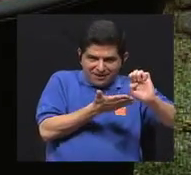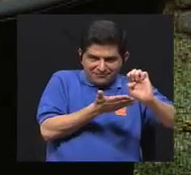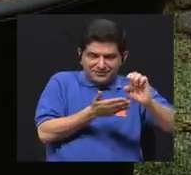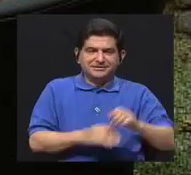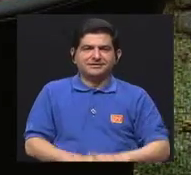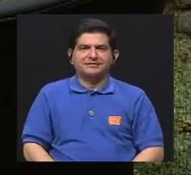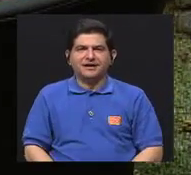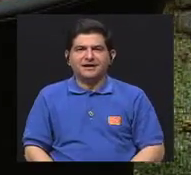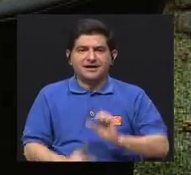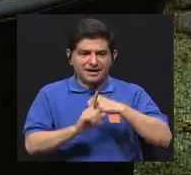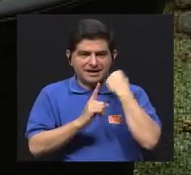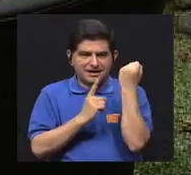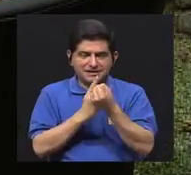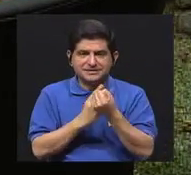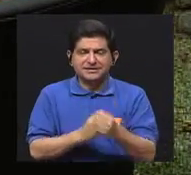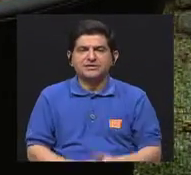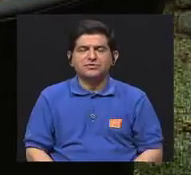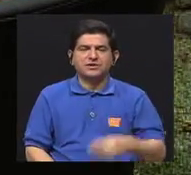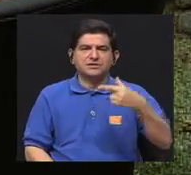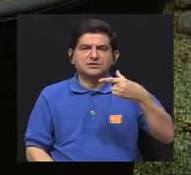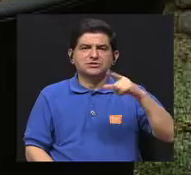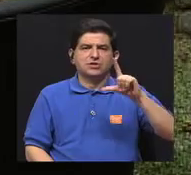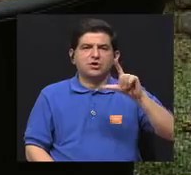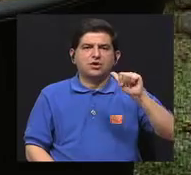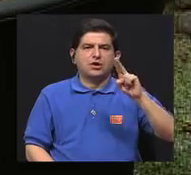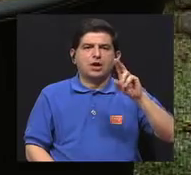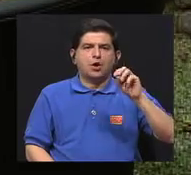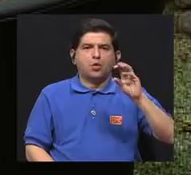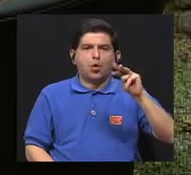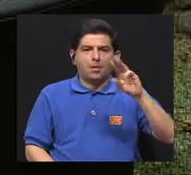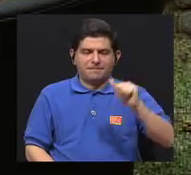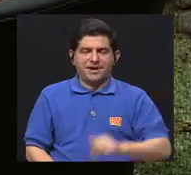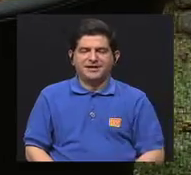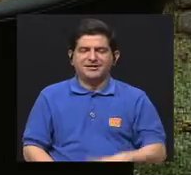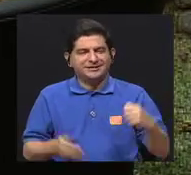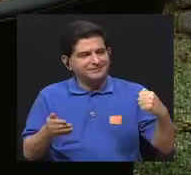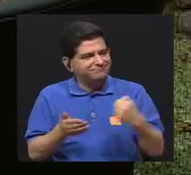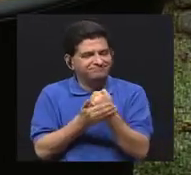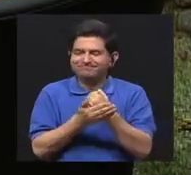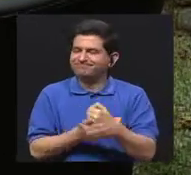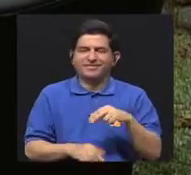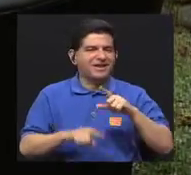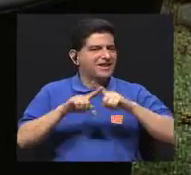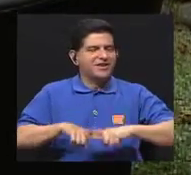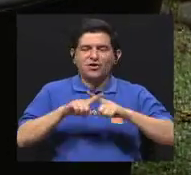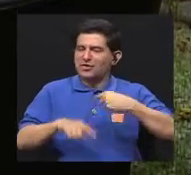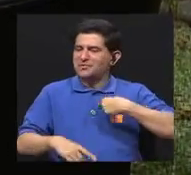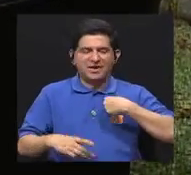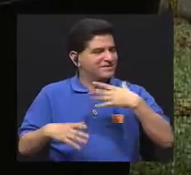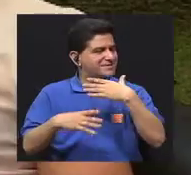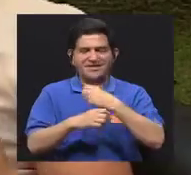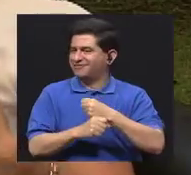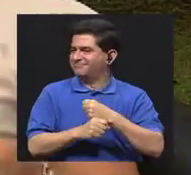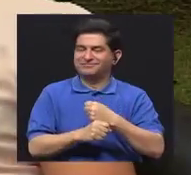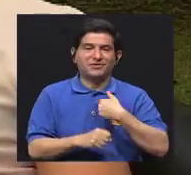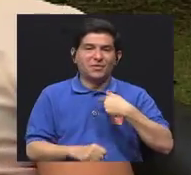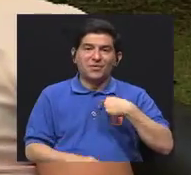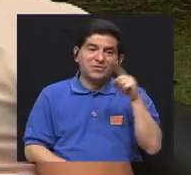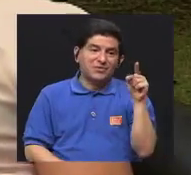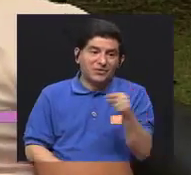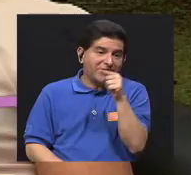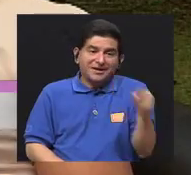también condiciones como glaucoma? Desgraciadamente el glaucoma no depende de algo que yo haga o